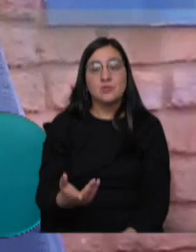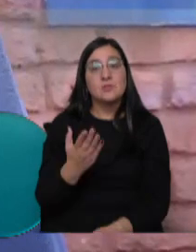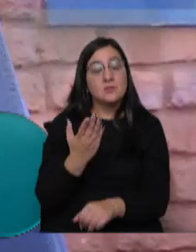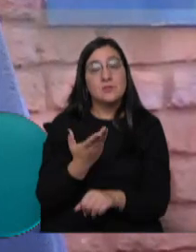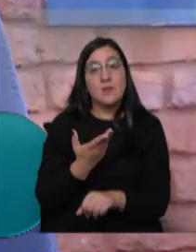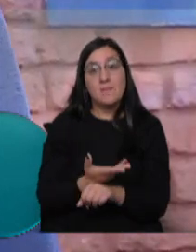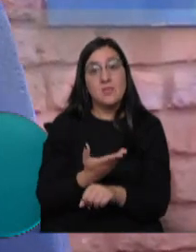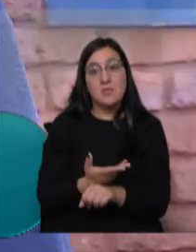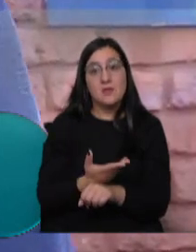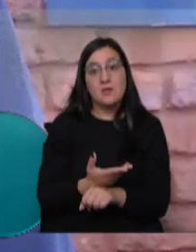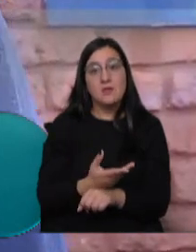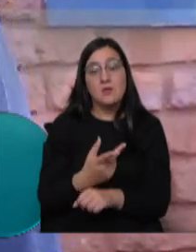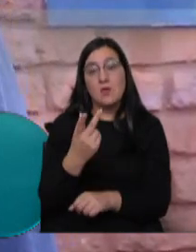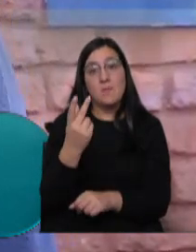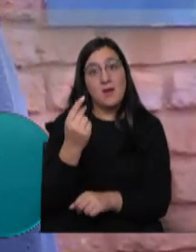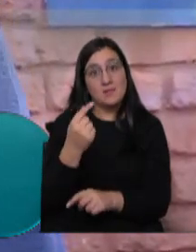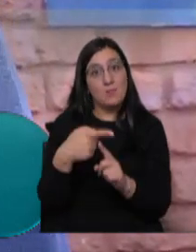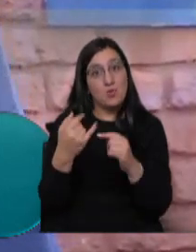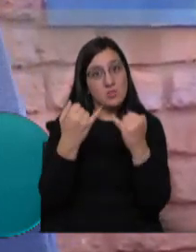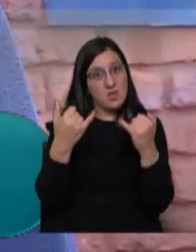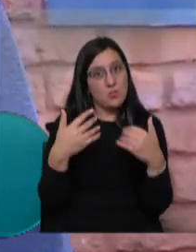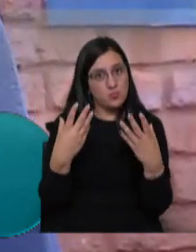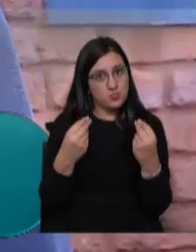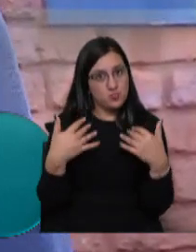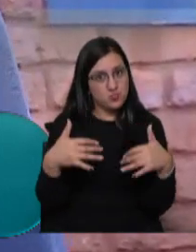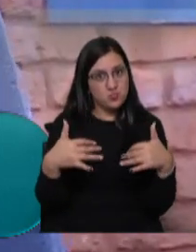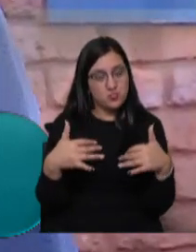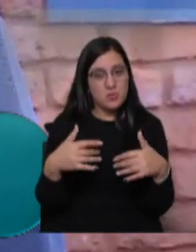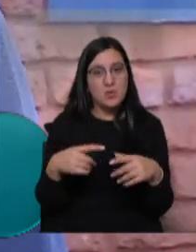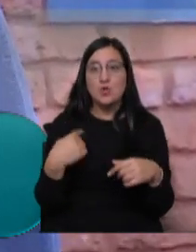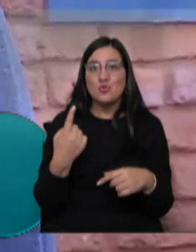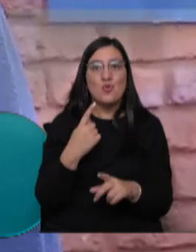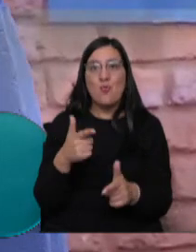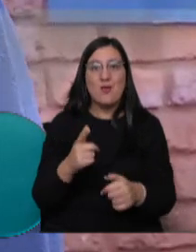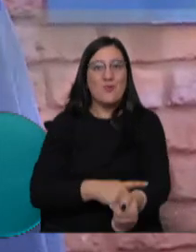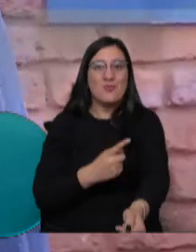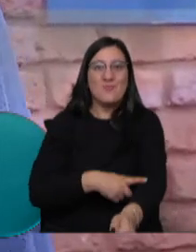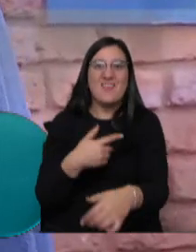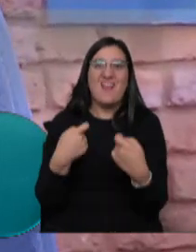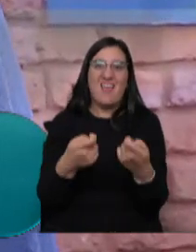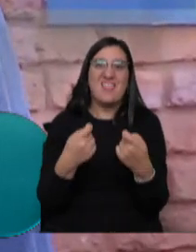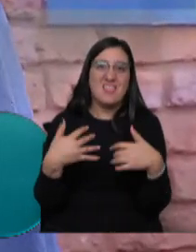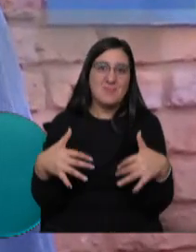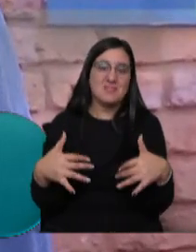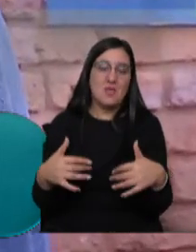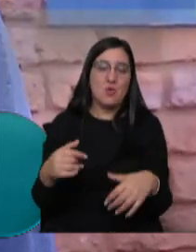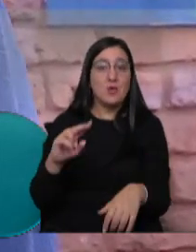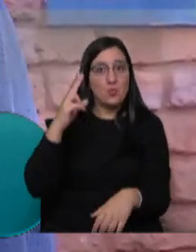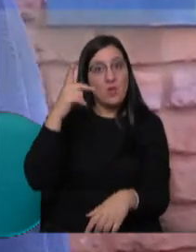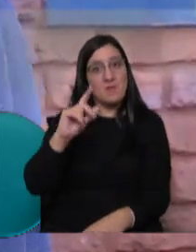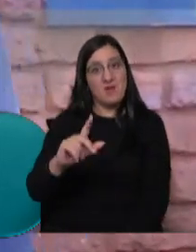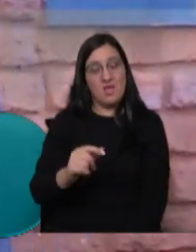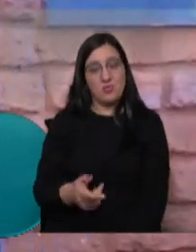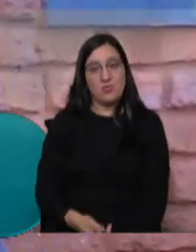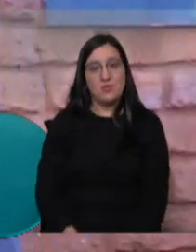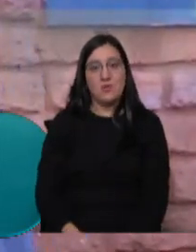como un monto por día que es bastante grande para lo que nosotras estamos acostumbradas a pagar acá en Uruguay, o sea, claro.